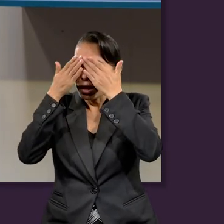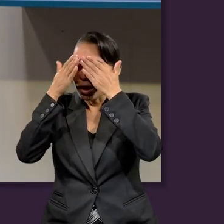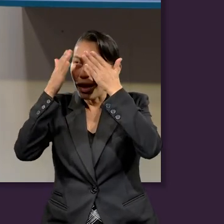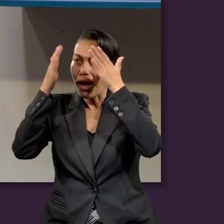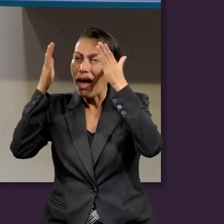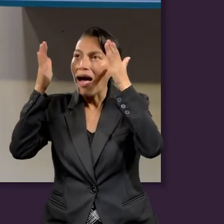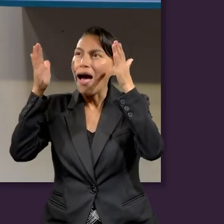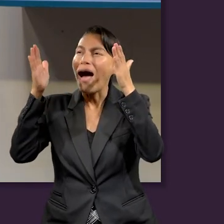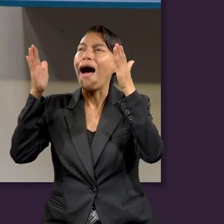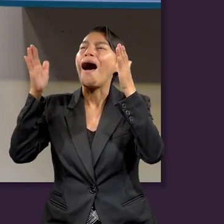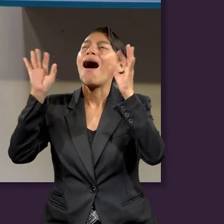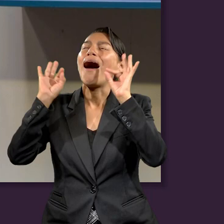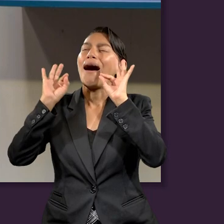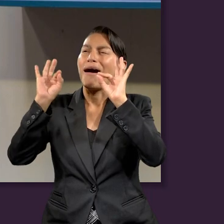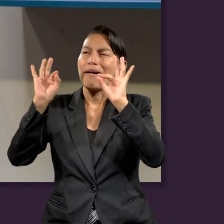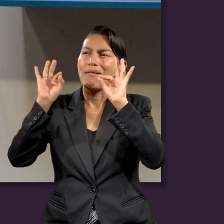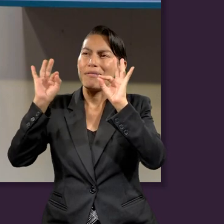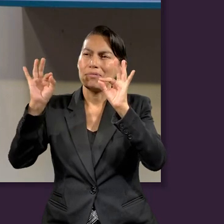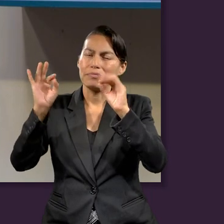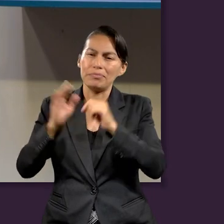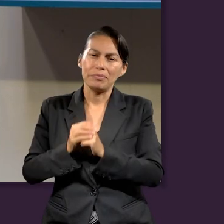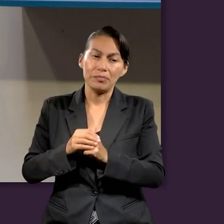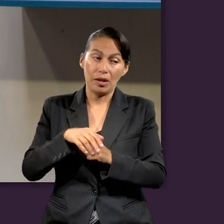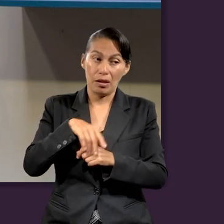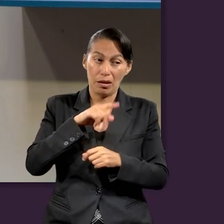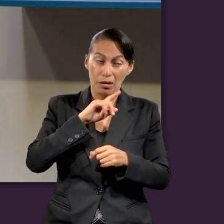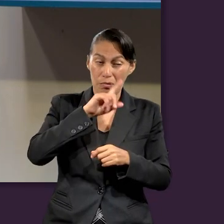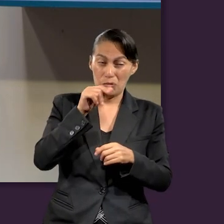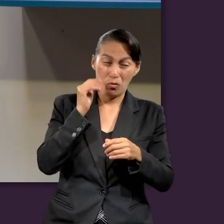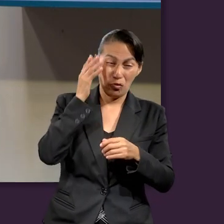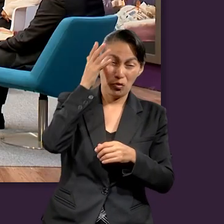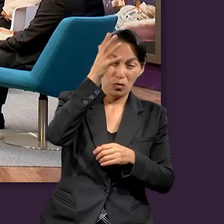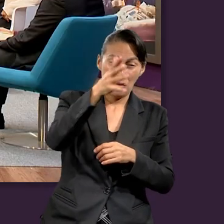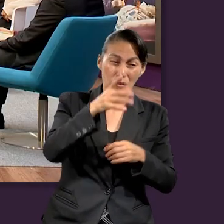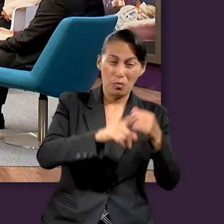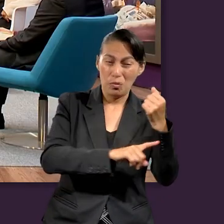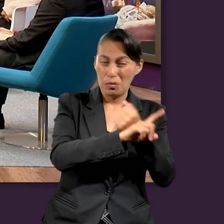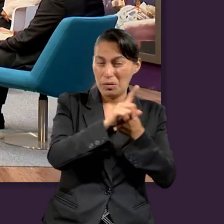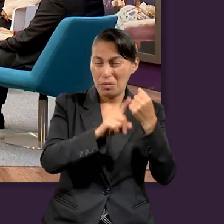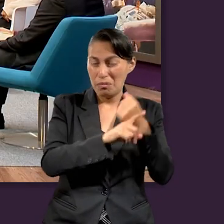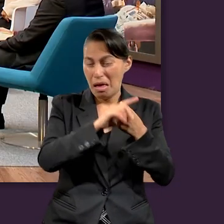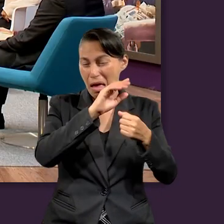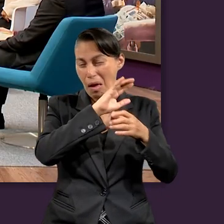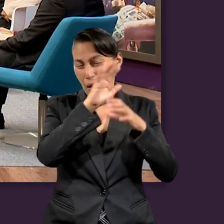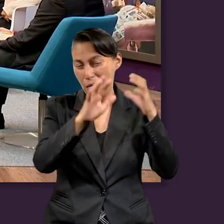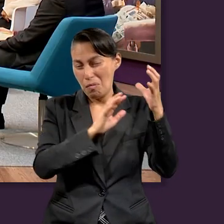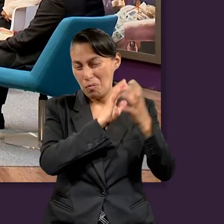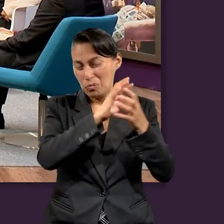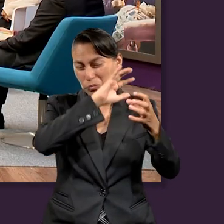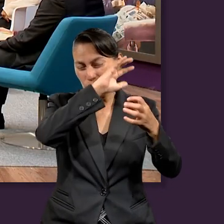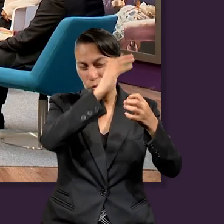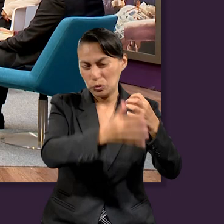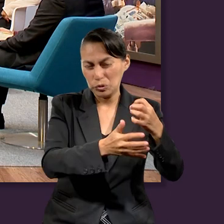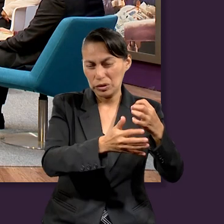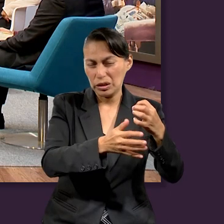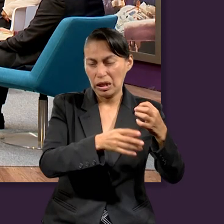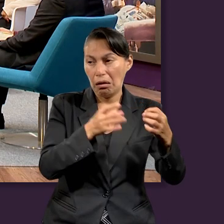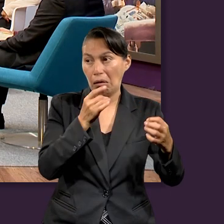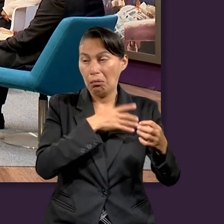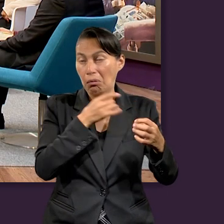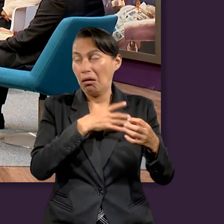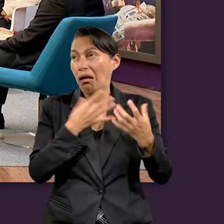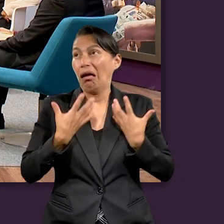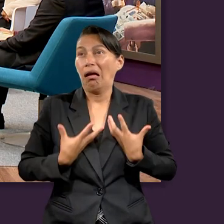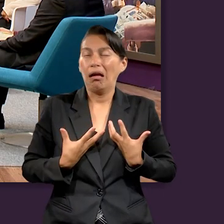ocurriendo y ante los eventos finales, creo que el miedo podría desaparecer cuando pensamos que al final de